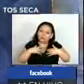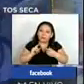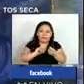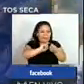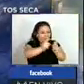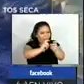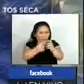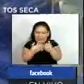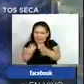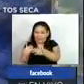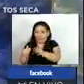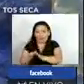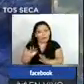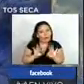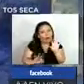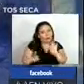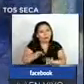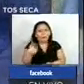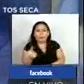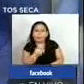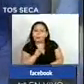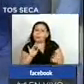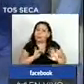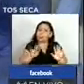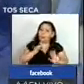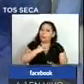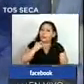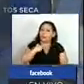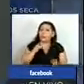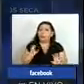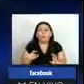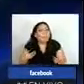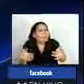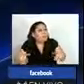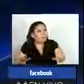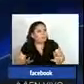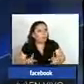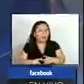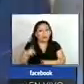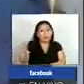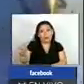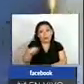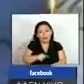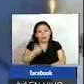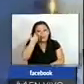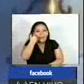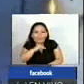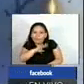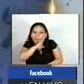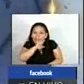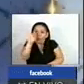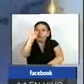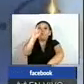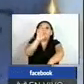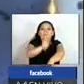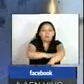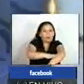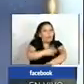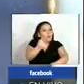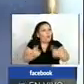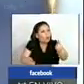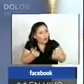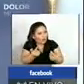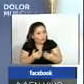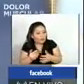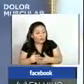personas. Algunos no presentan síntomas o son leves. En el caso de las enfermedades provocadas por el zancudo, los